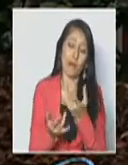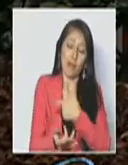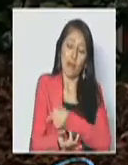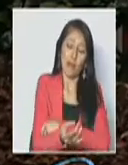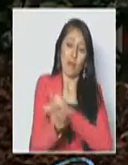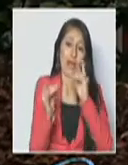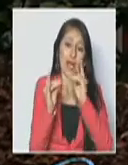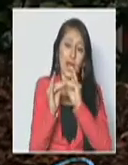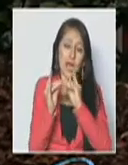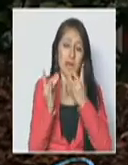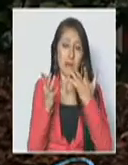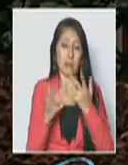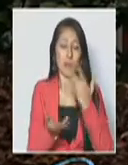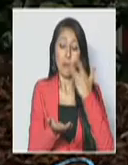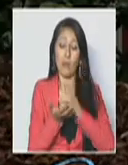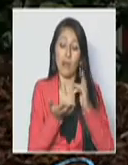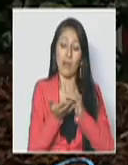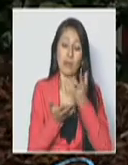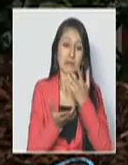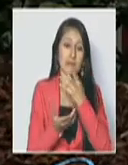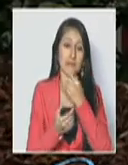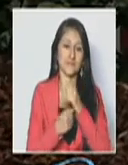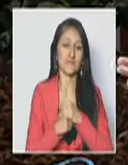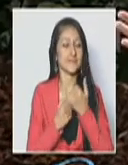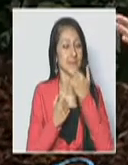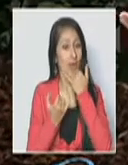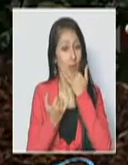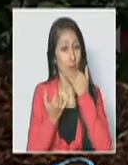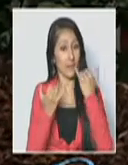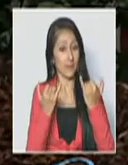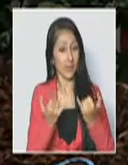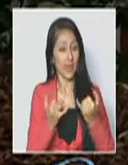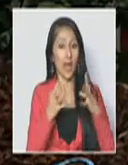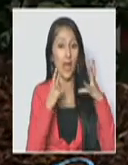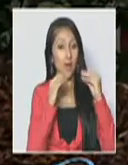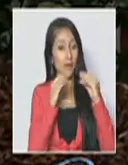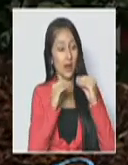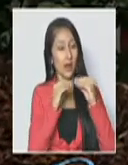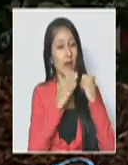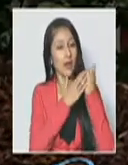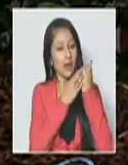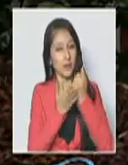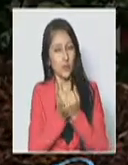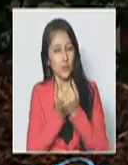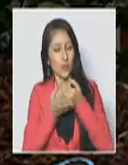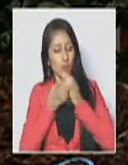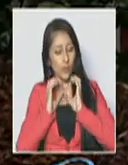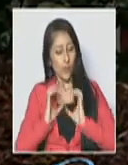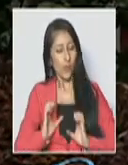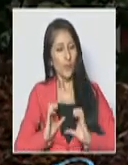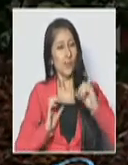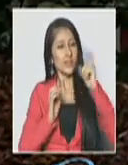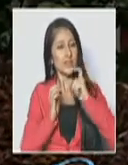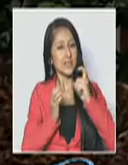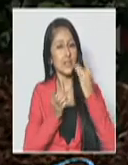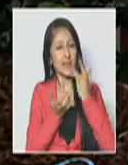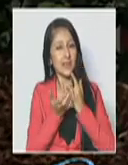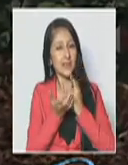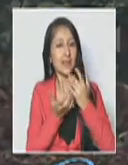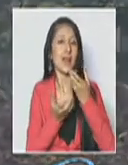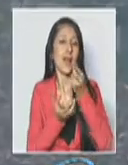que en una servicio de urgencias pero si hablamos de la parte terapéutica lo que necesita el paciente es